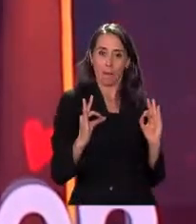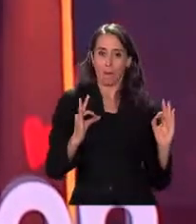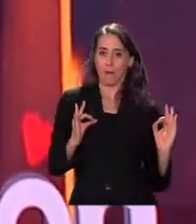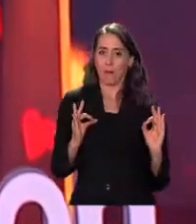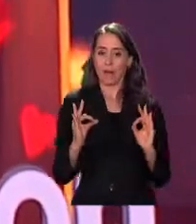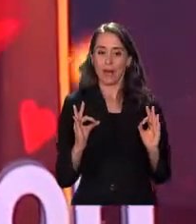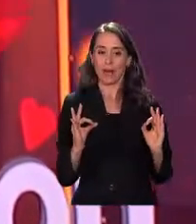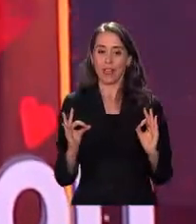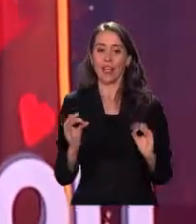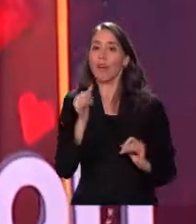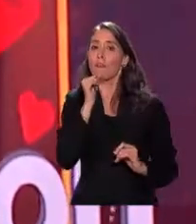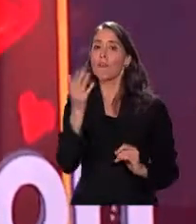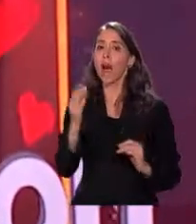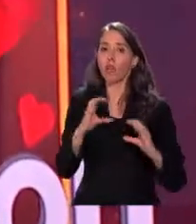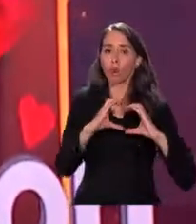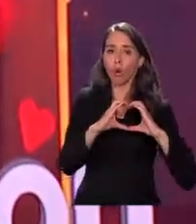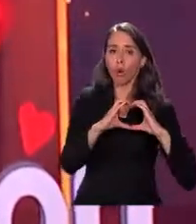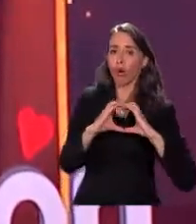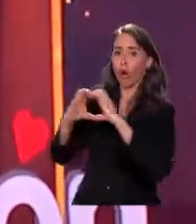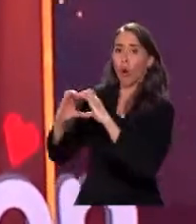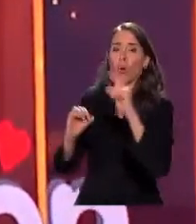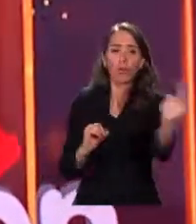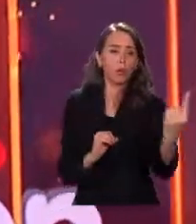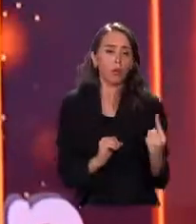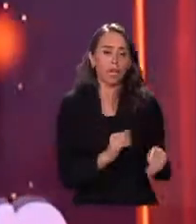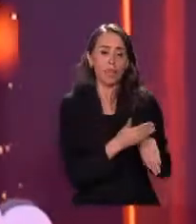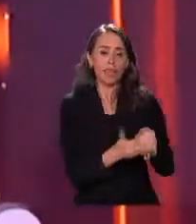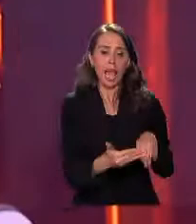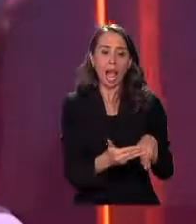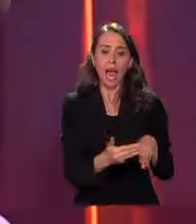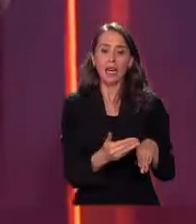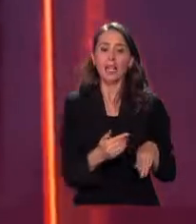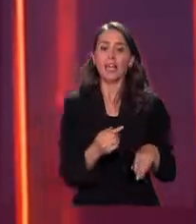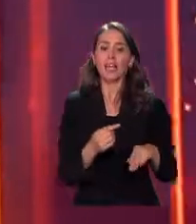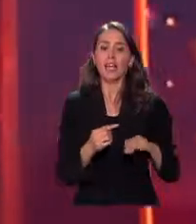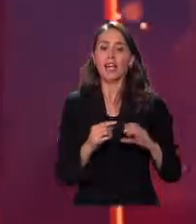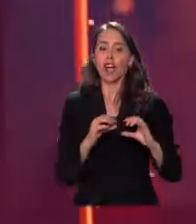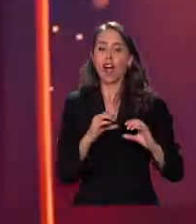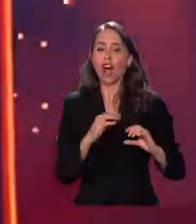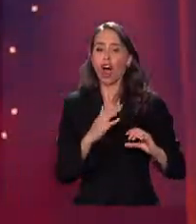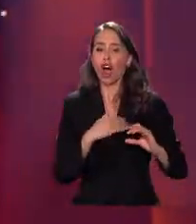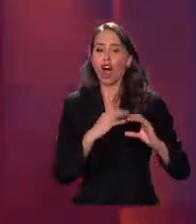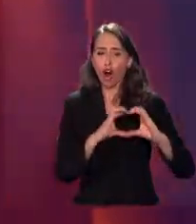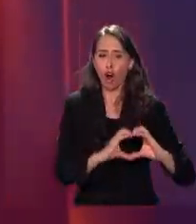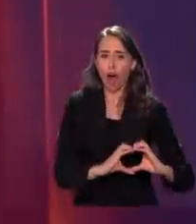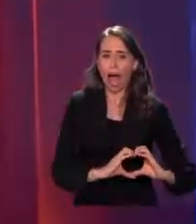faltó el corazón, se nos fue. Llegó tarde usted con el corazón, venía con el corazón muy abajo.